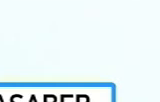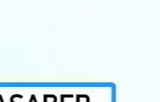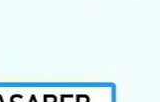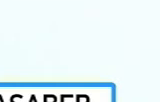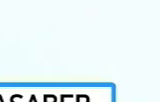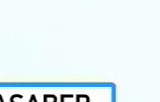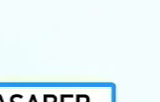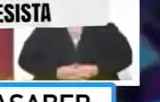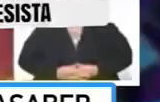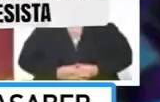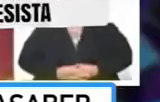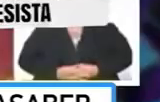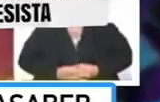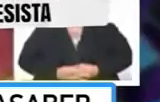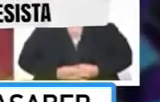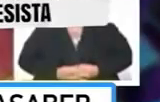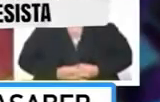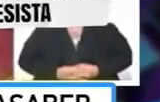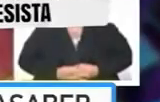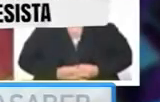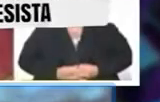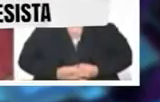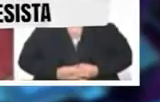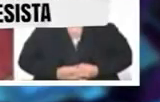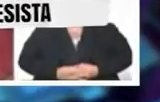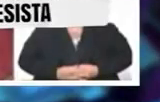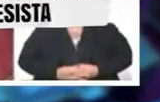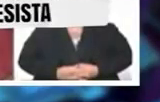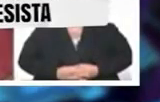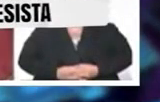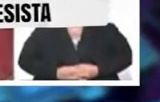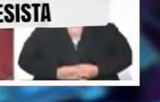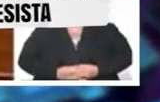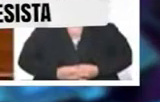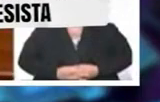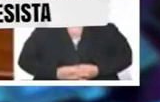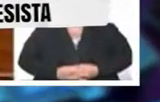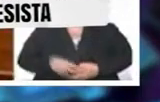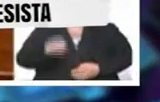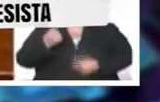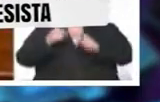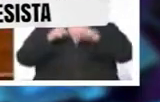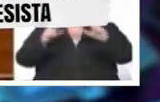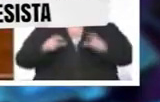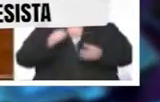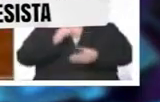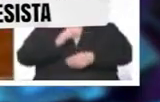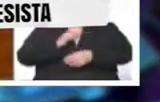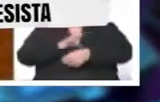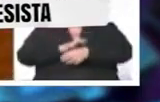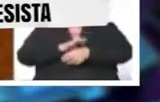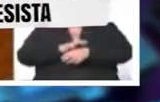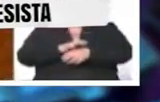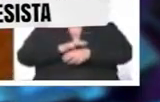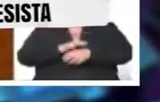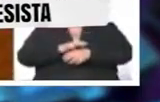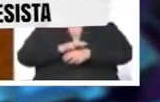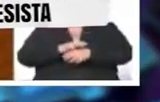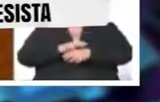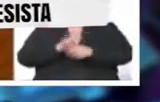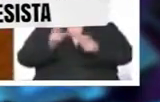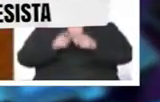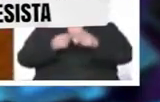textualmente tenemos entendido de que hay un certificado médico que la digamos